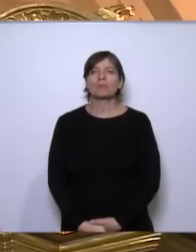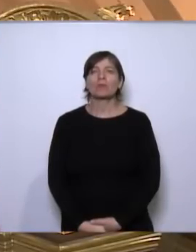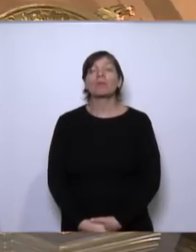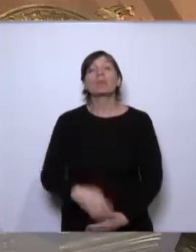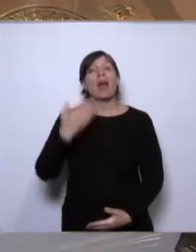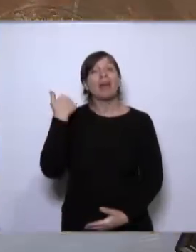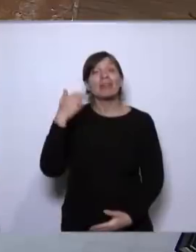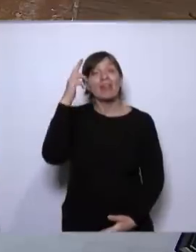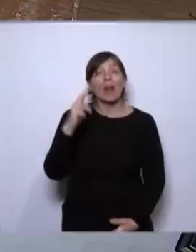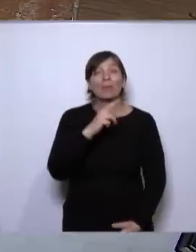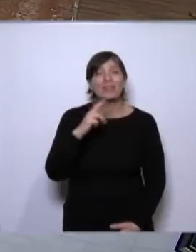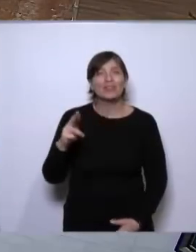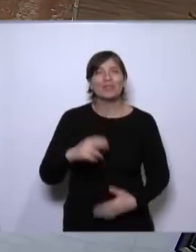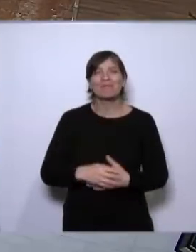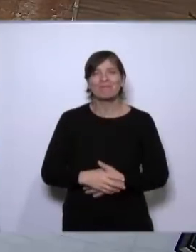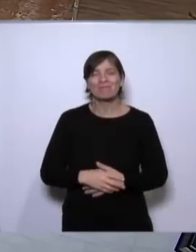Antes de la bendición,